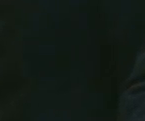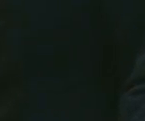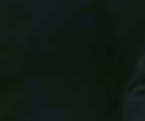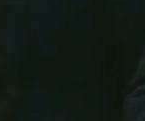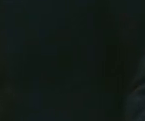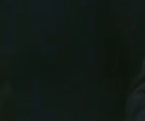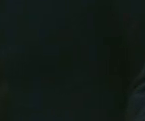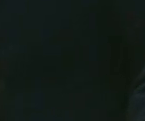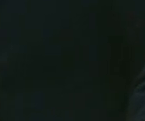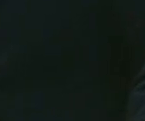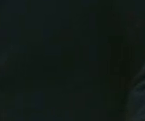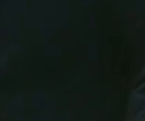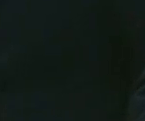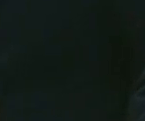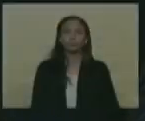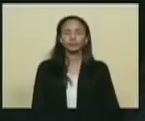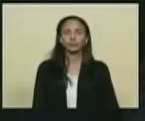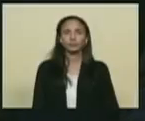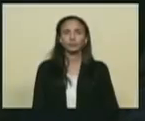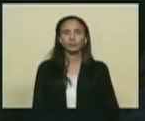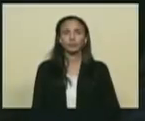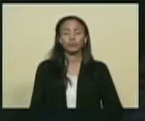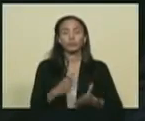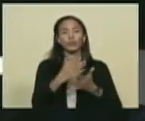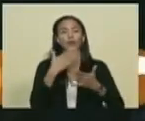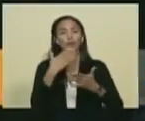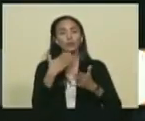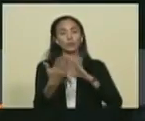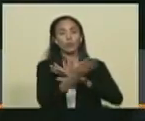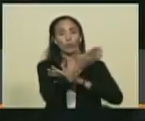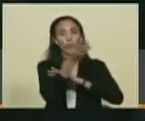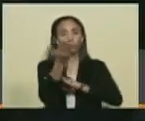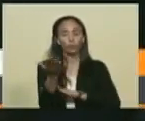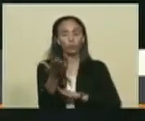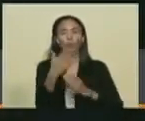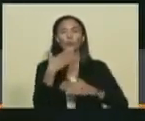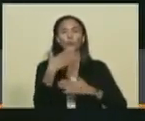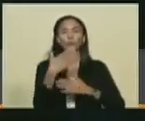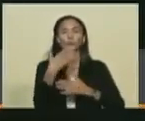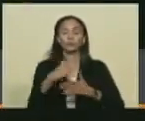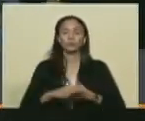Medina, al canciller, por sus amables atenciones y muchas gracias.